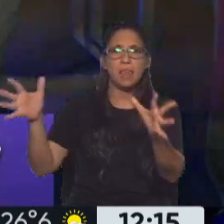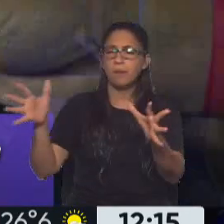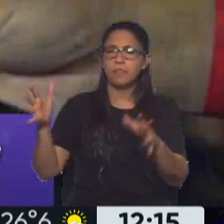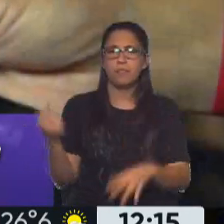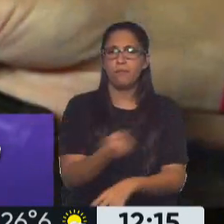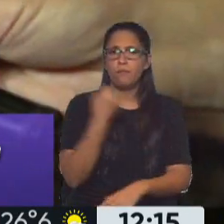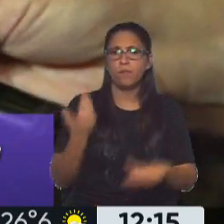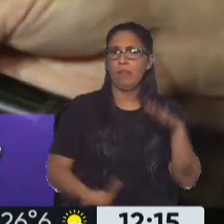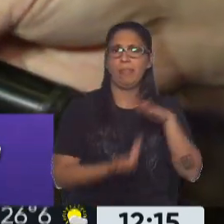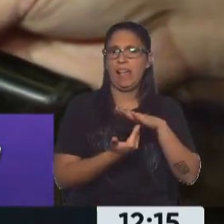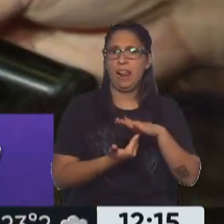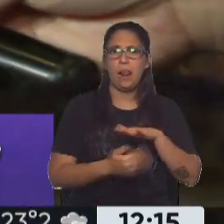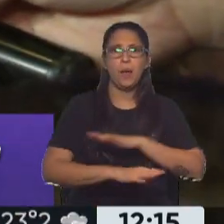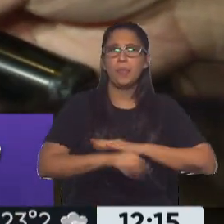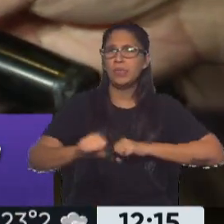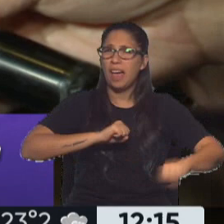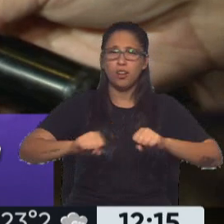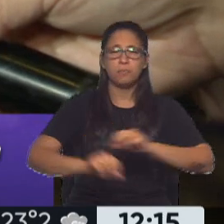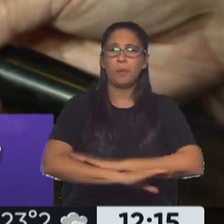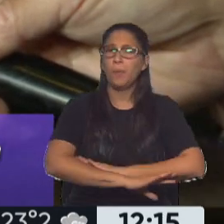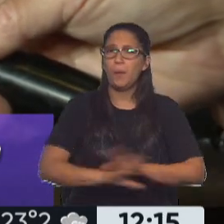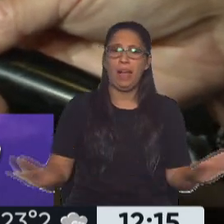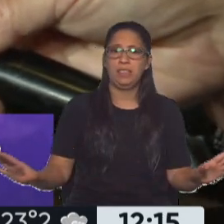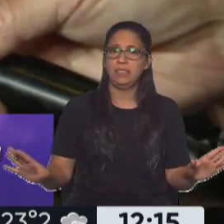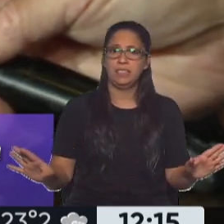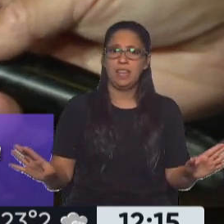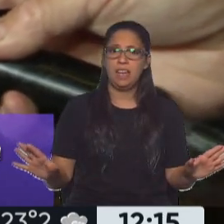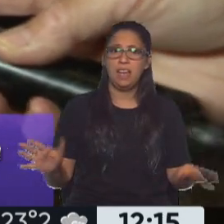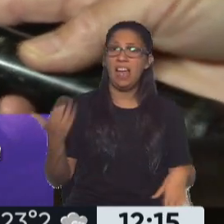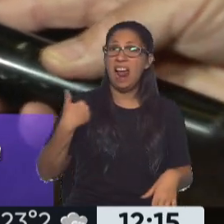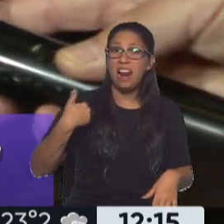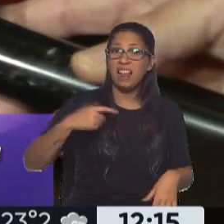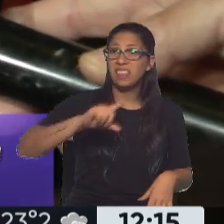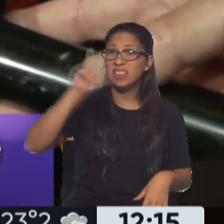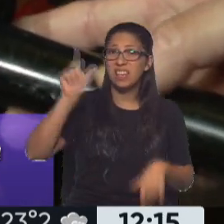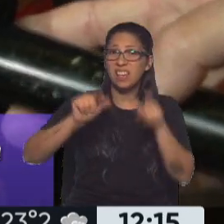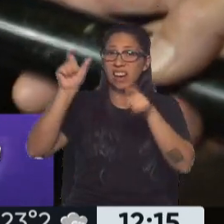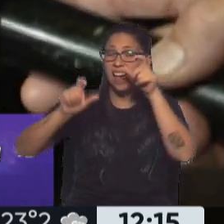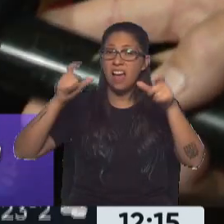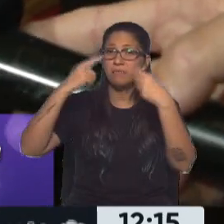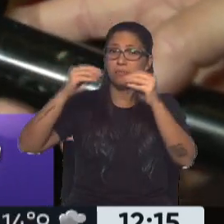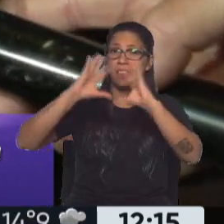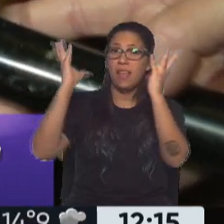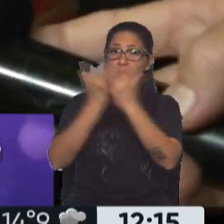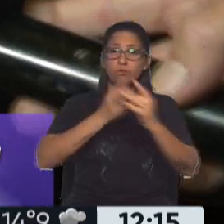fundamental terminar con el terrorismo asesino en el mundo, lograr